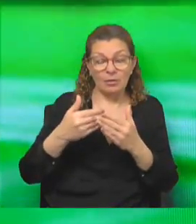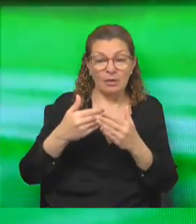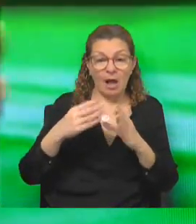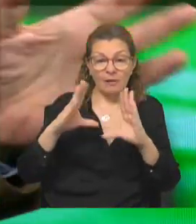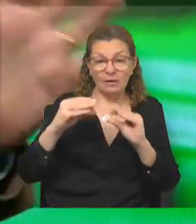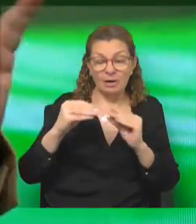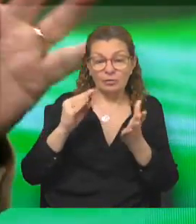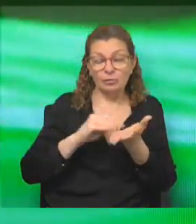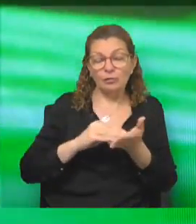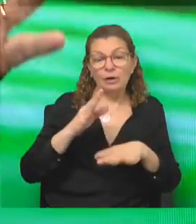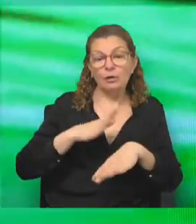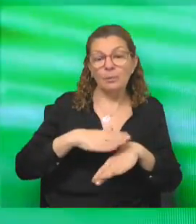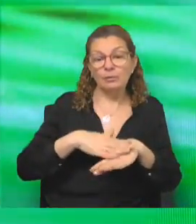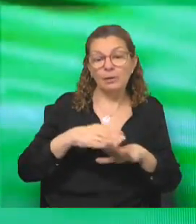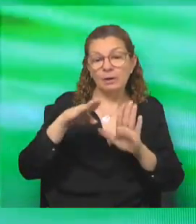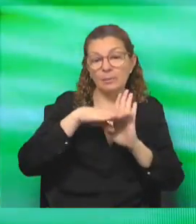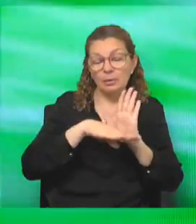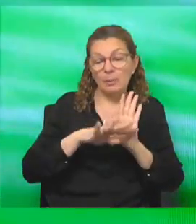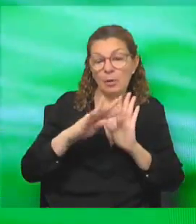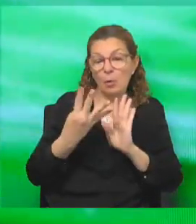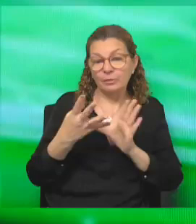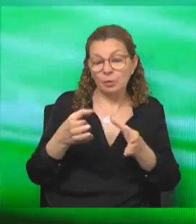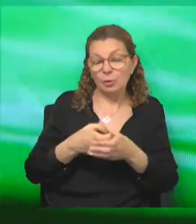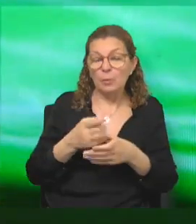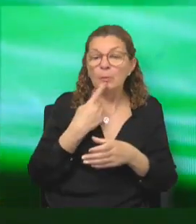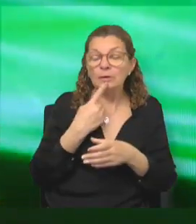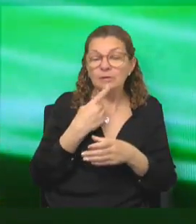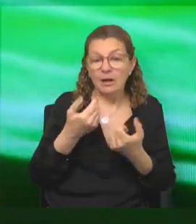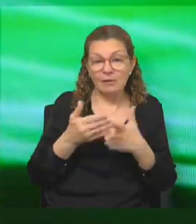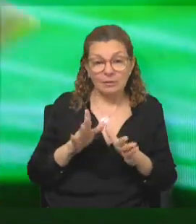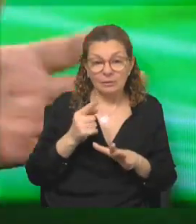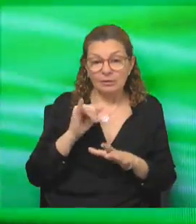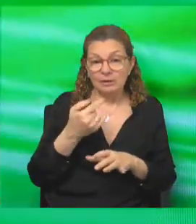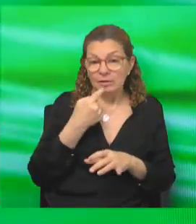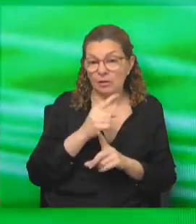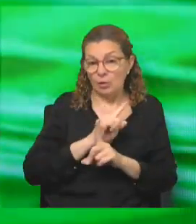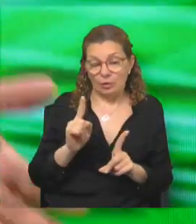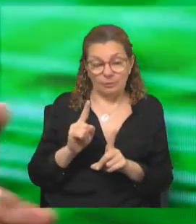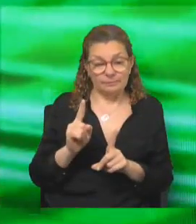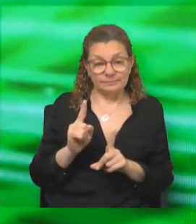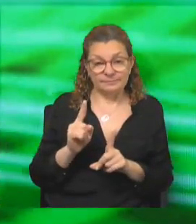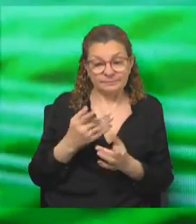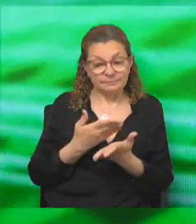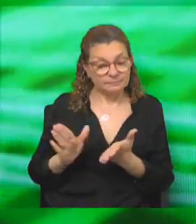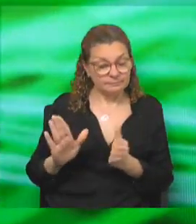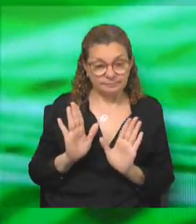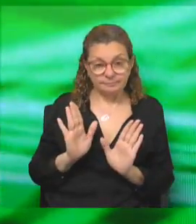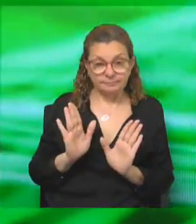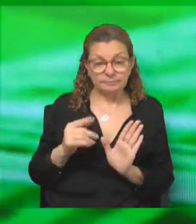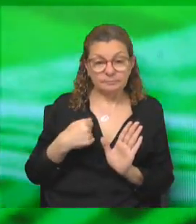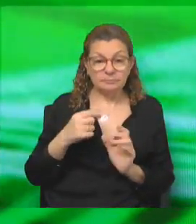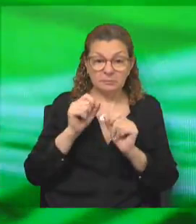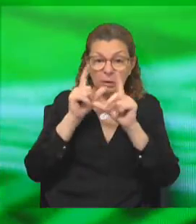entre los responsables de programa de los cuatro partidos que hoy integran la com Cabildo Ya dijo que no Claro Cabildo fue el que se desmarcó a mí me